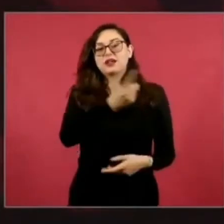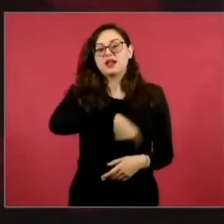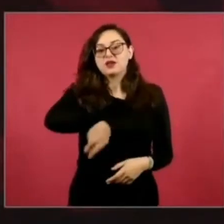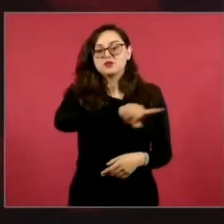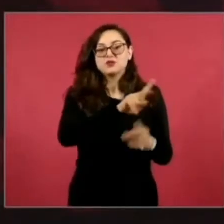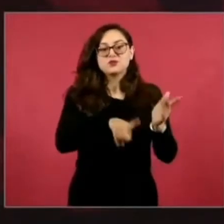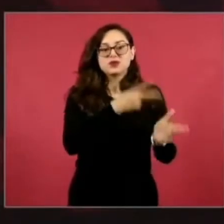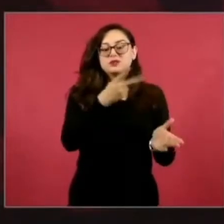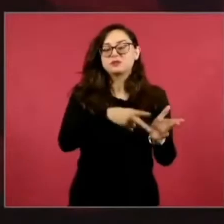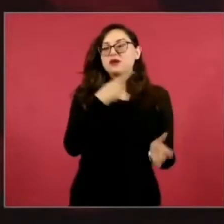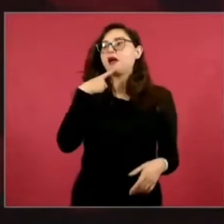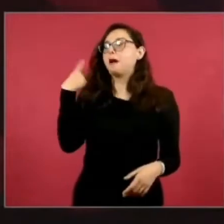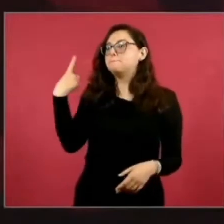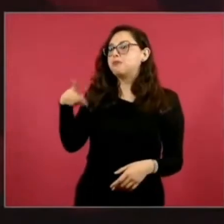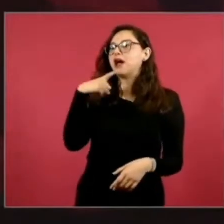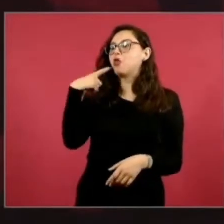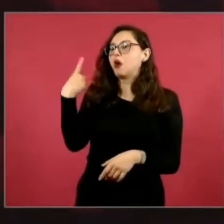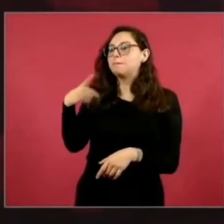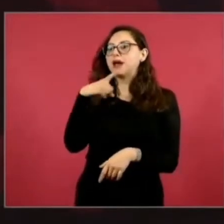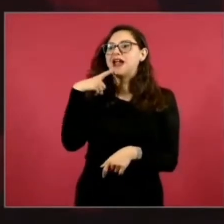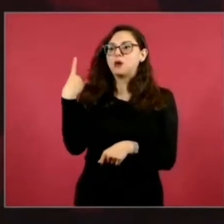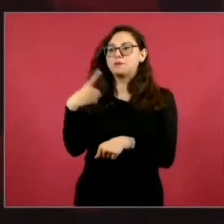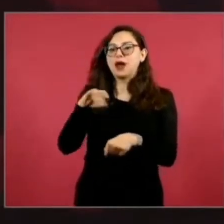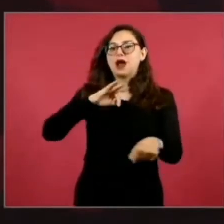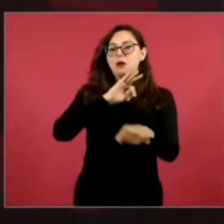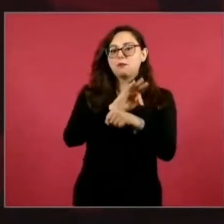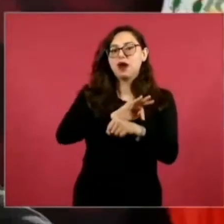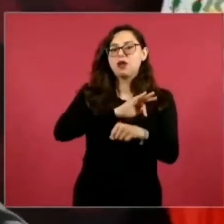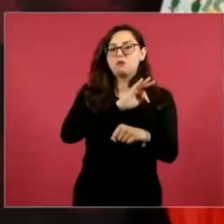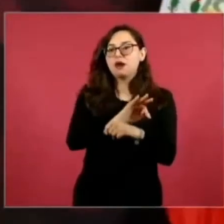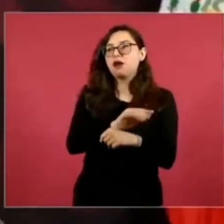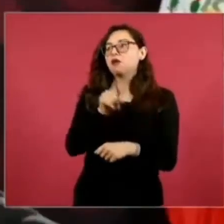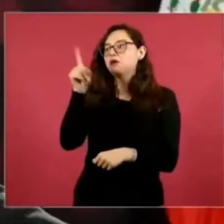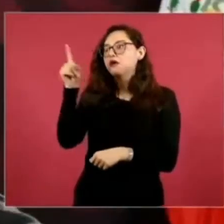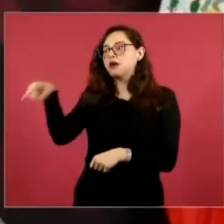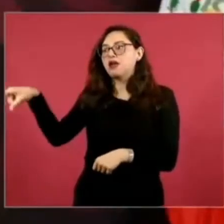¿Saben cuántos amparos interpusieron